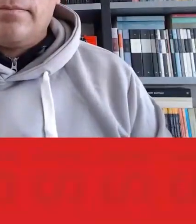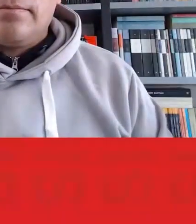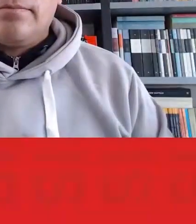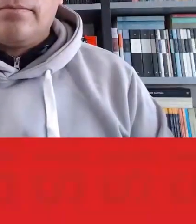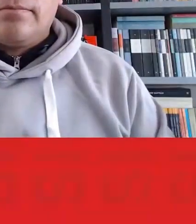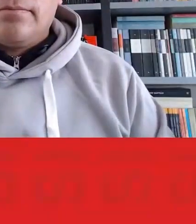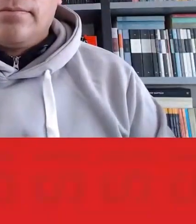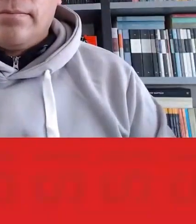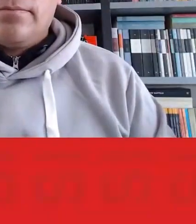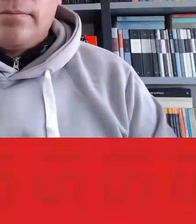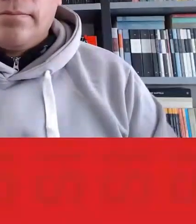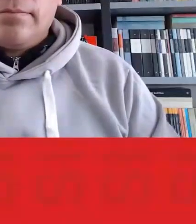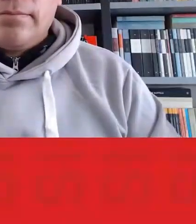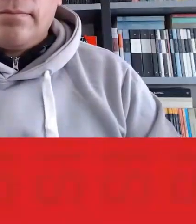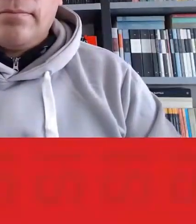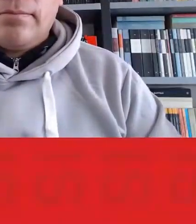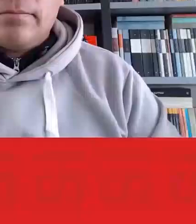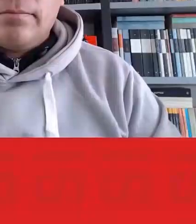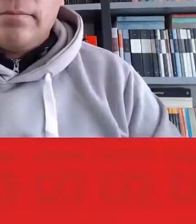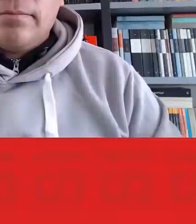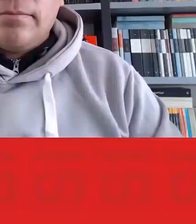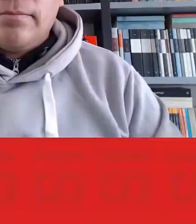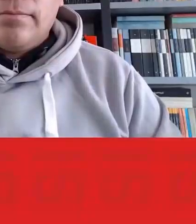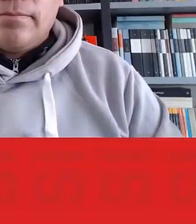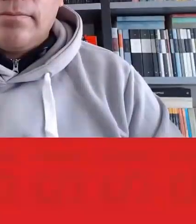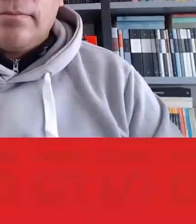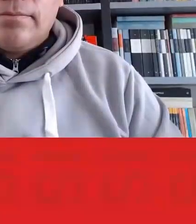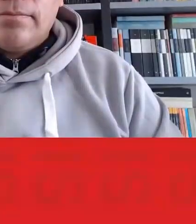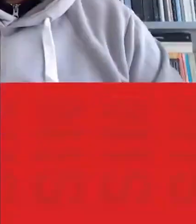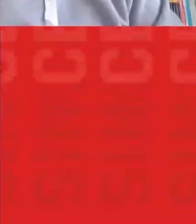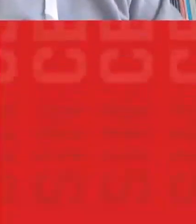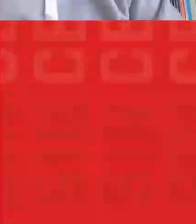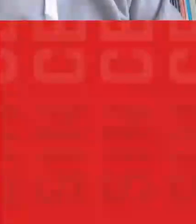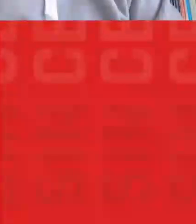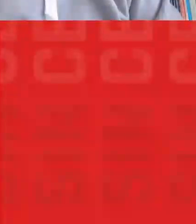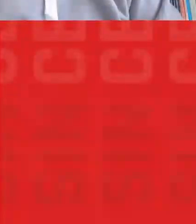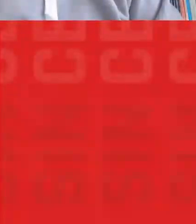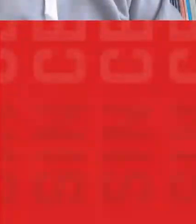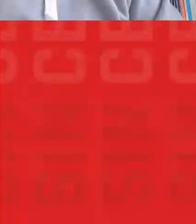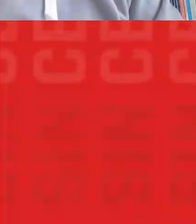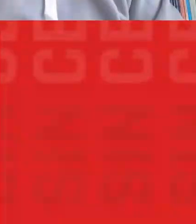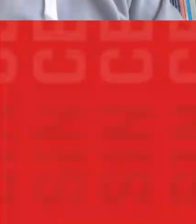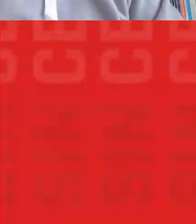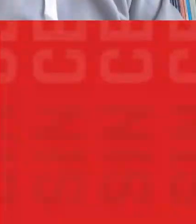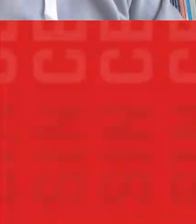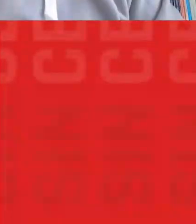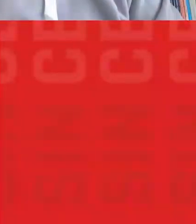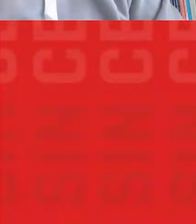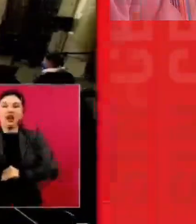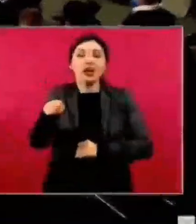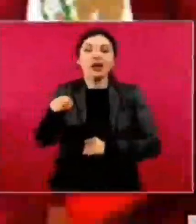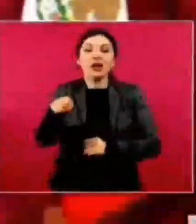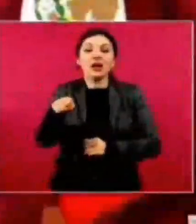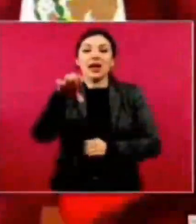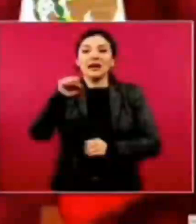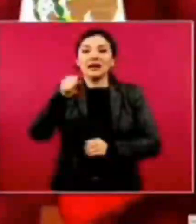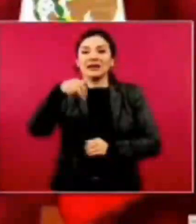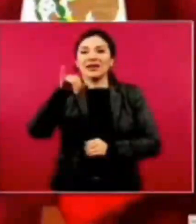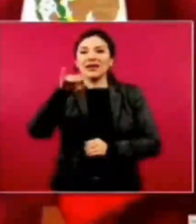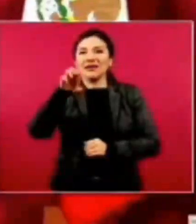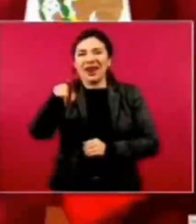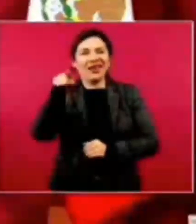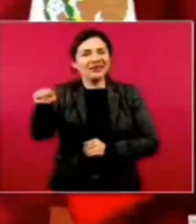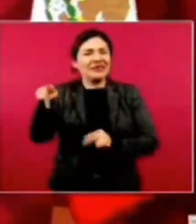Sheridan, incluyendo Krause, incluyendo todos estos personajes. Vamos a ver y escuchar. Porque es un